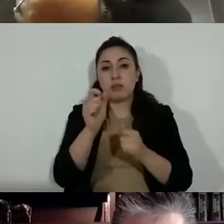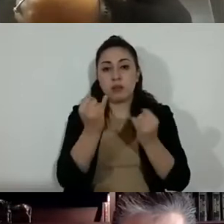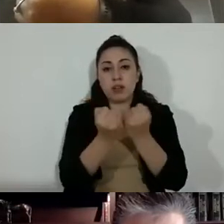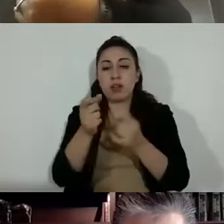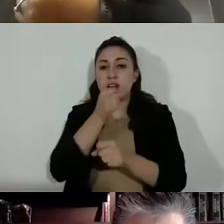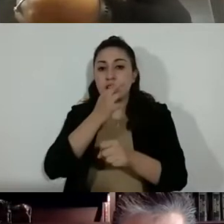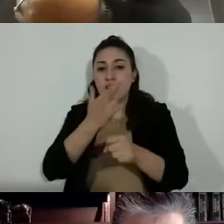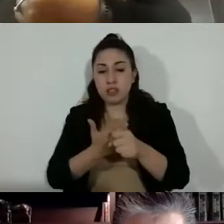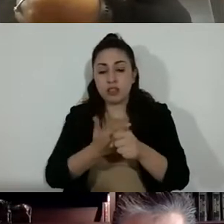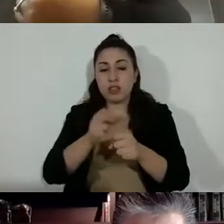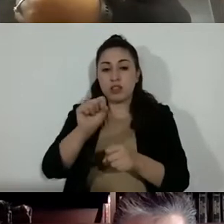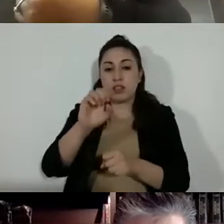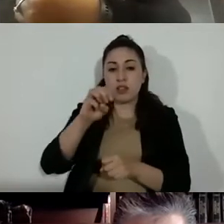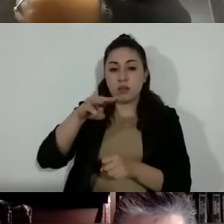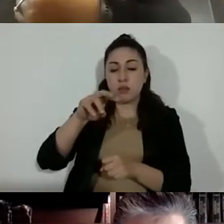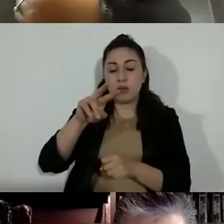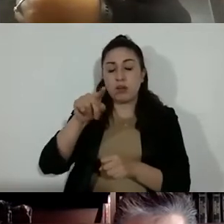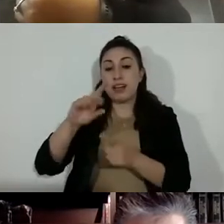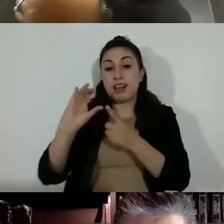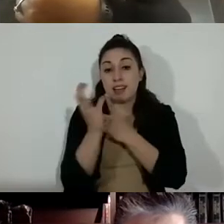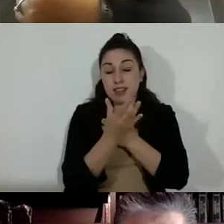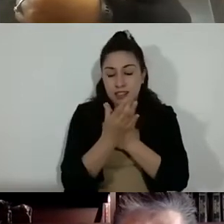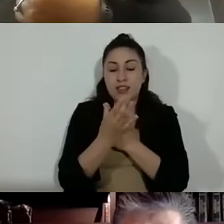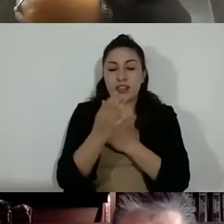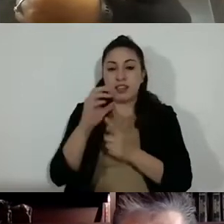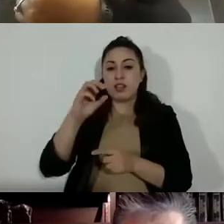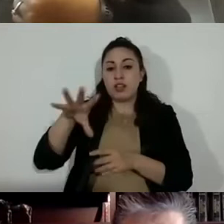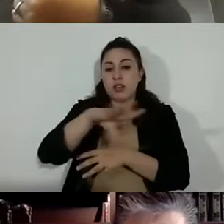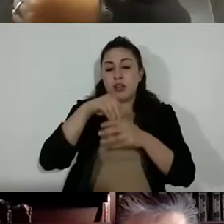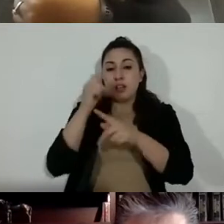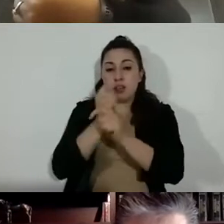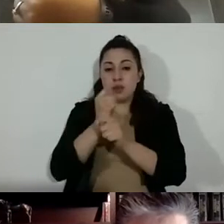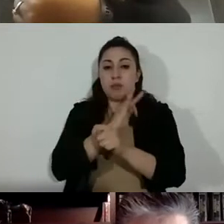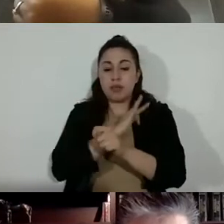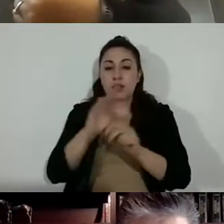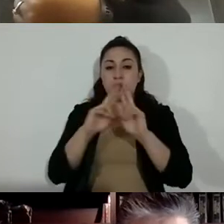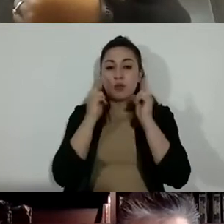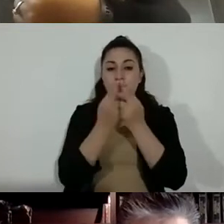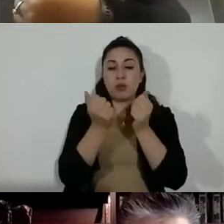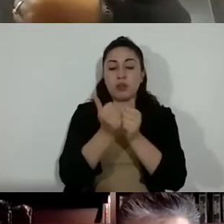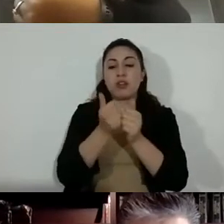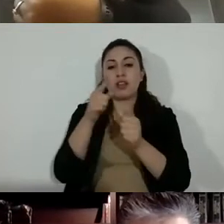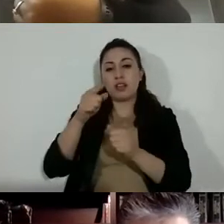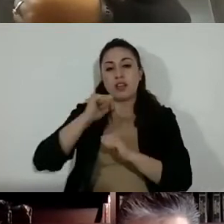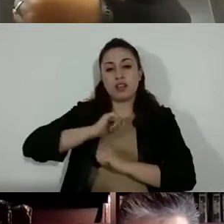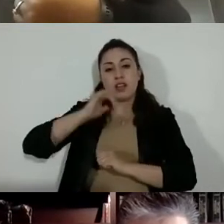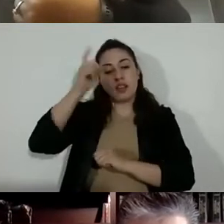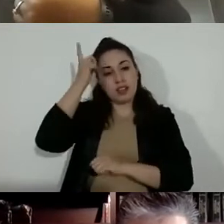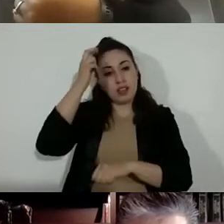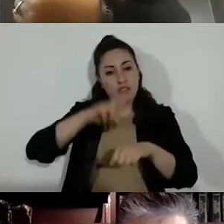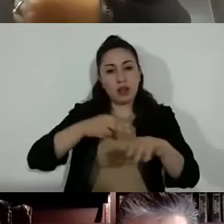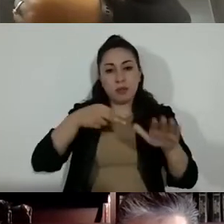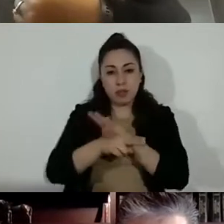Movilidad el director del metro para tratar justo lo que comentaba el diputado Gaviño, que fue la inquietud